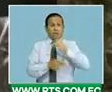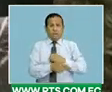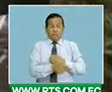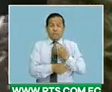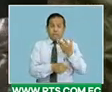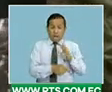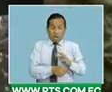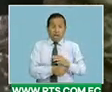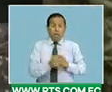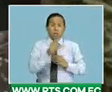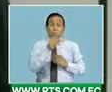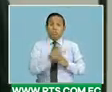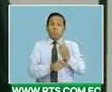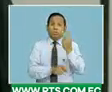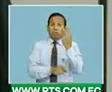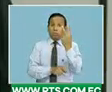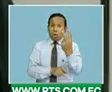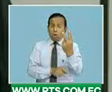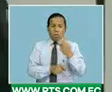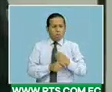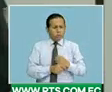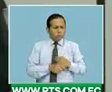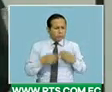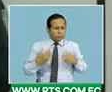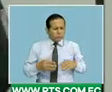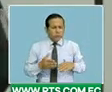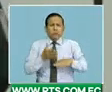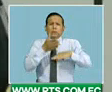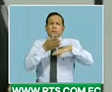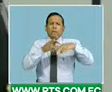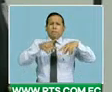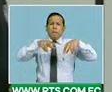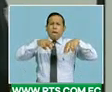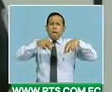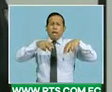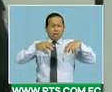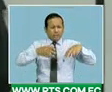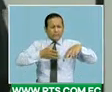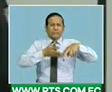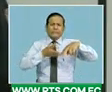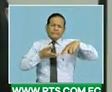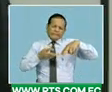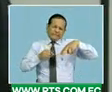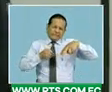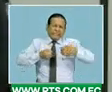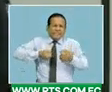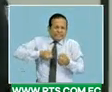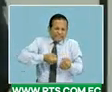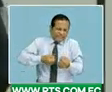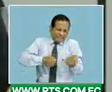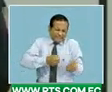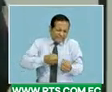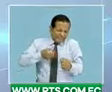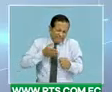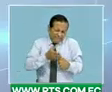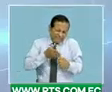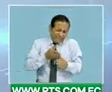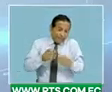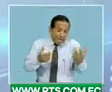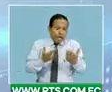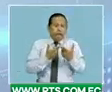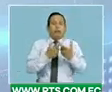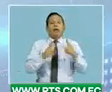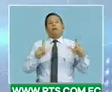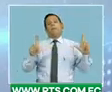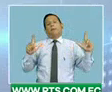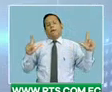Asimismo, dos de ellas resultaron con sus extremidades superiores atrapadas, en la cual tuvimos que realizar maniobras para poderlas liberar. Los